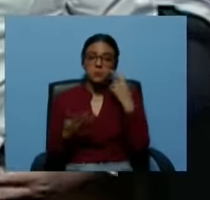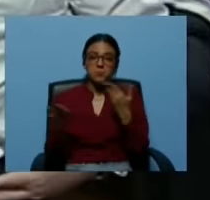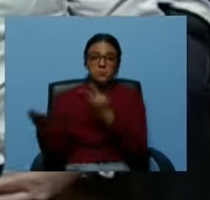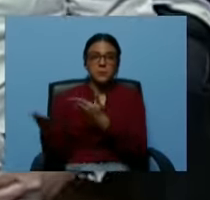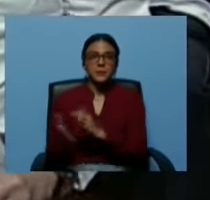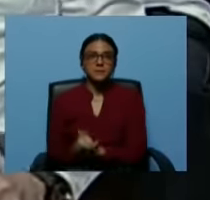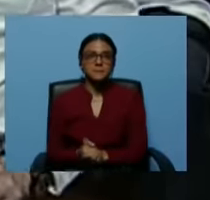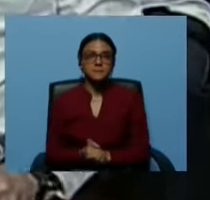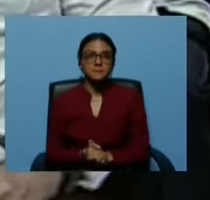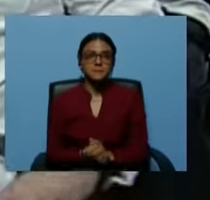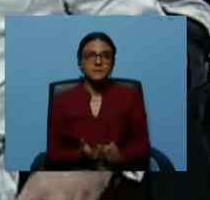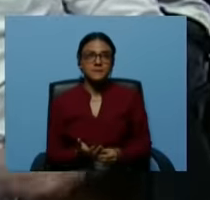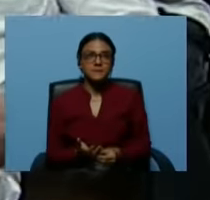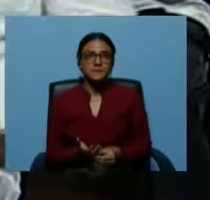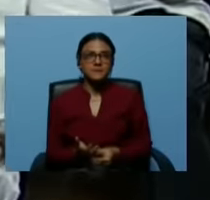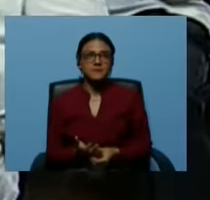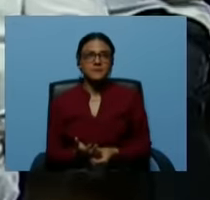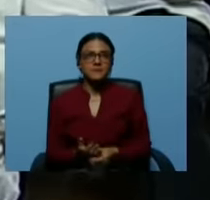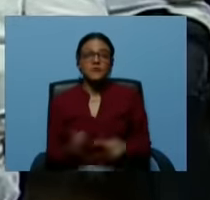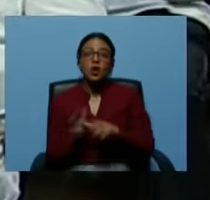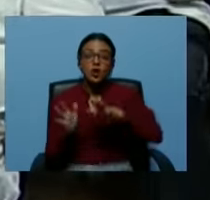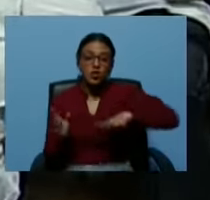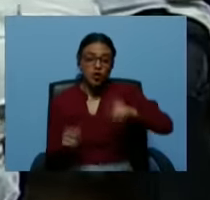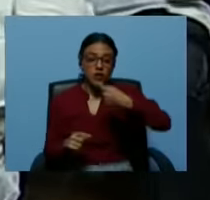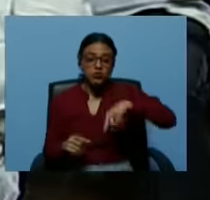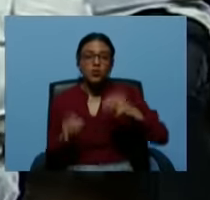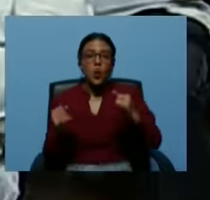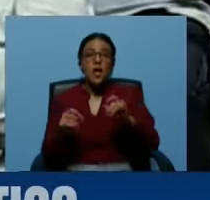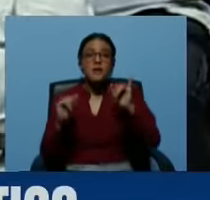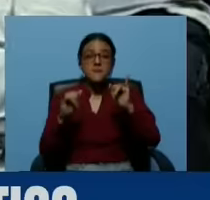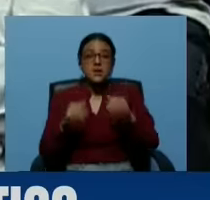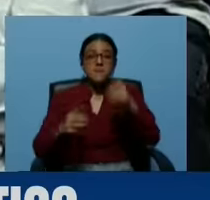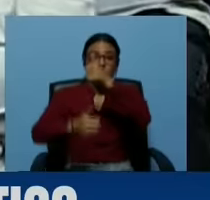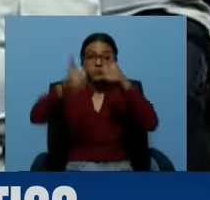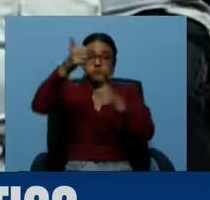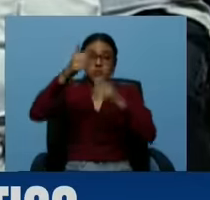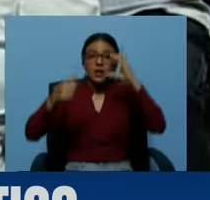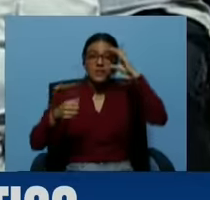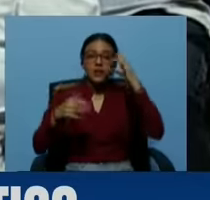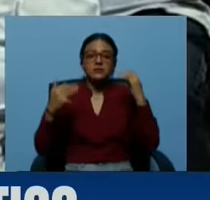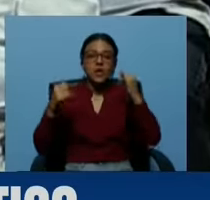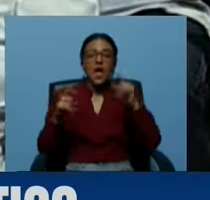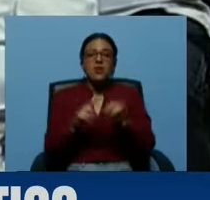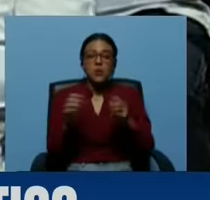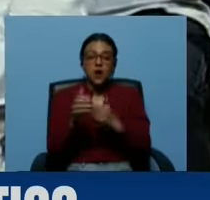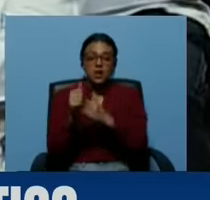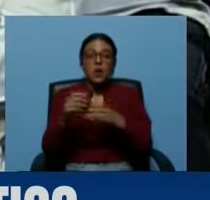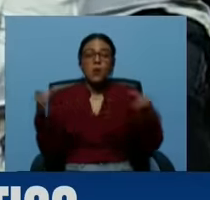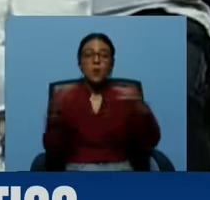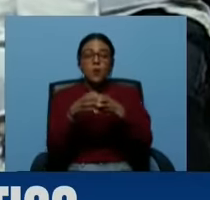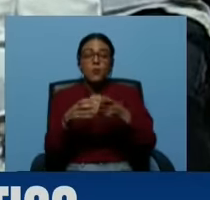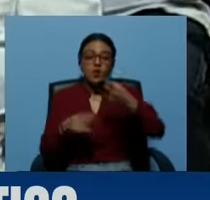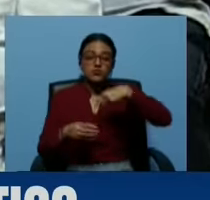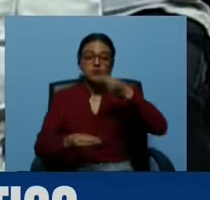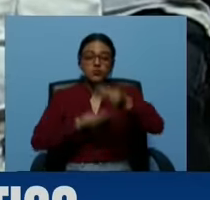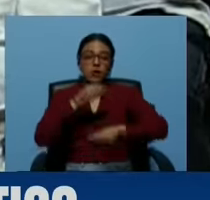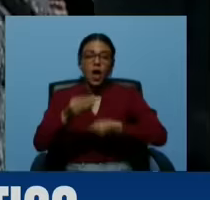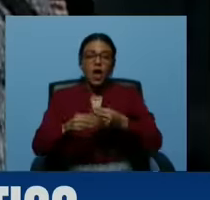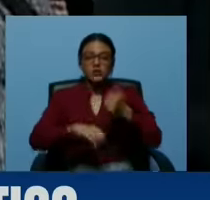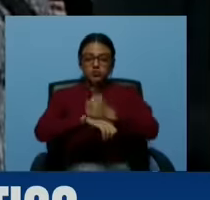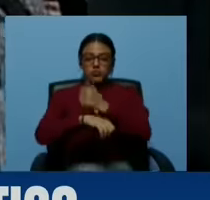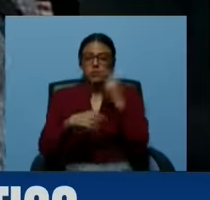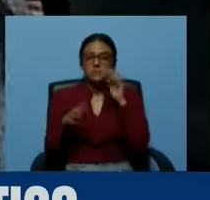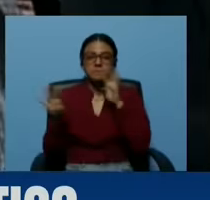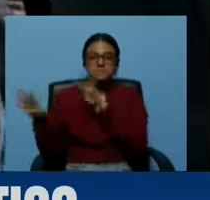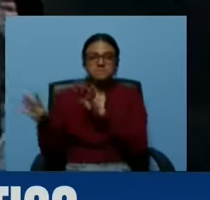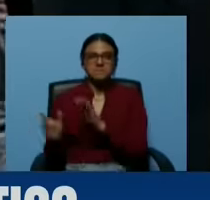Patricia Bolívar. Amarilla, donde en este momento la vicepresidenta ejecutiva de la República, Delcy Rodríguez, lidera un encuentro con el cuerpo diplomático acreditado en el país.